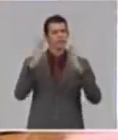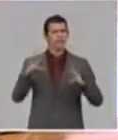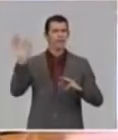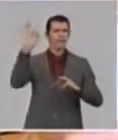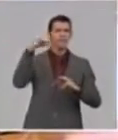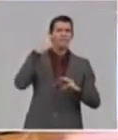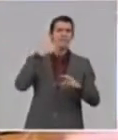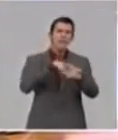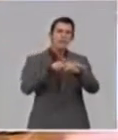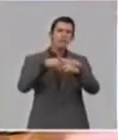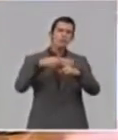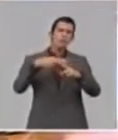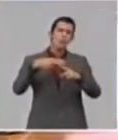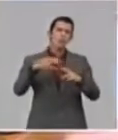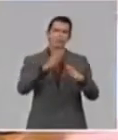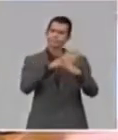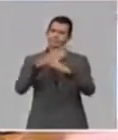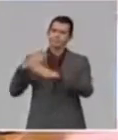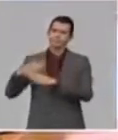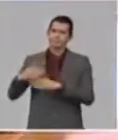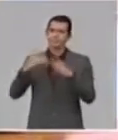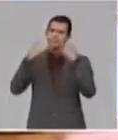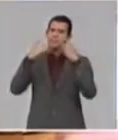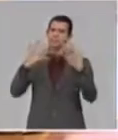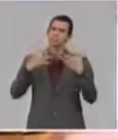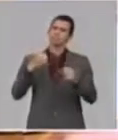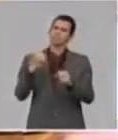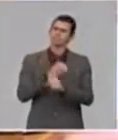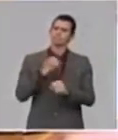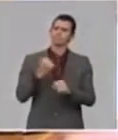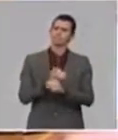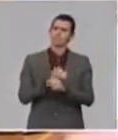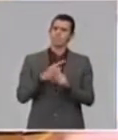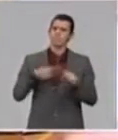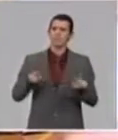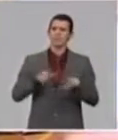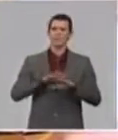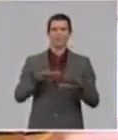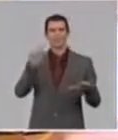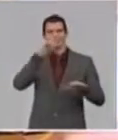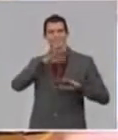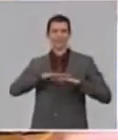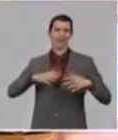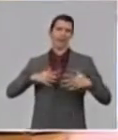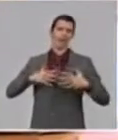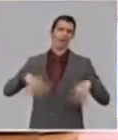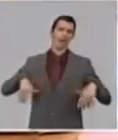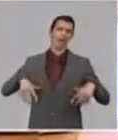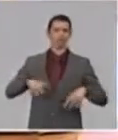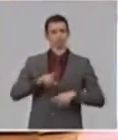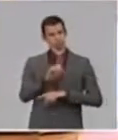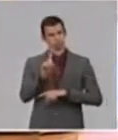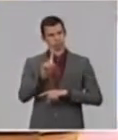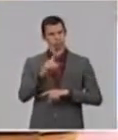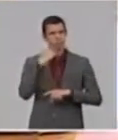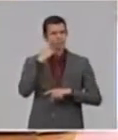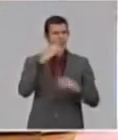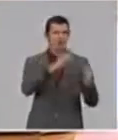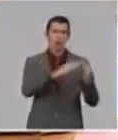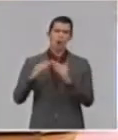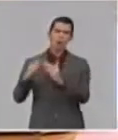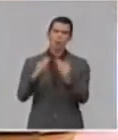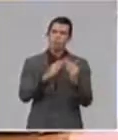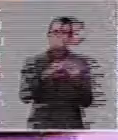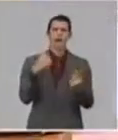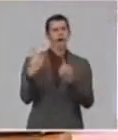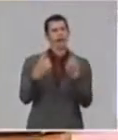de vida, pero también estamos conscientes de que todavía hay fallas, de que todavía en todas las comunidades, en todos